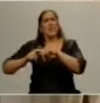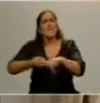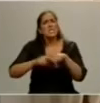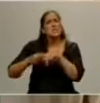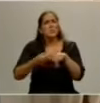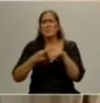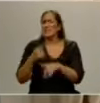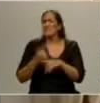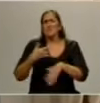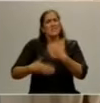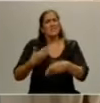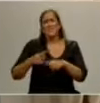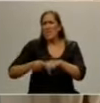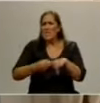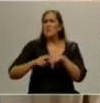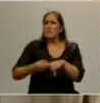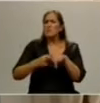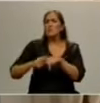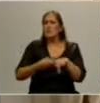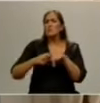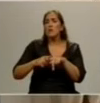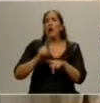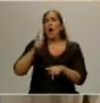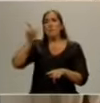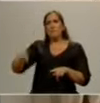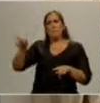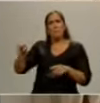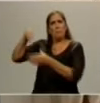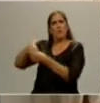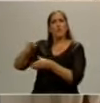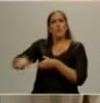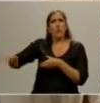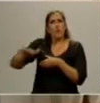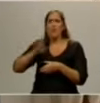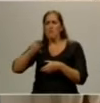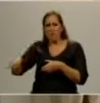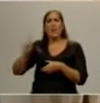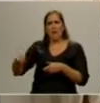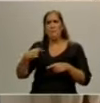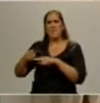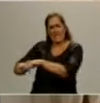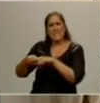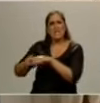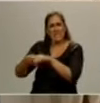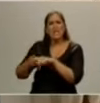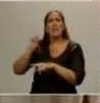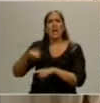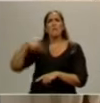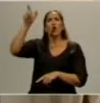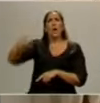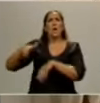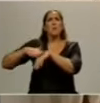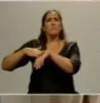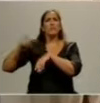constantes, inclusive con algunos miembros de la comunidad, inclusive con los apoderados de la causa, que luego